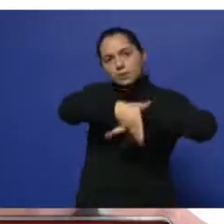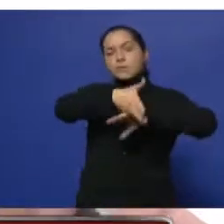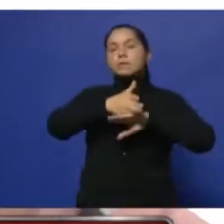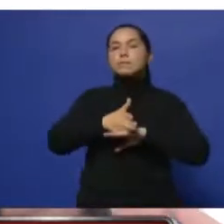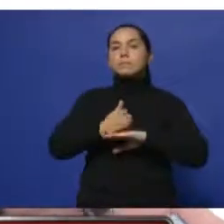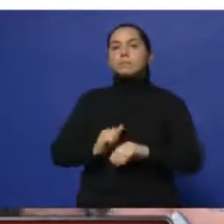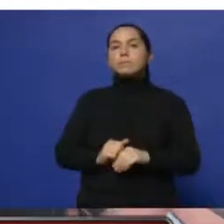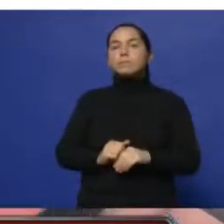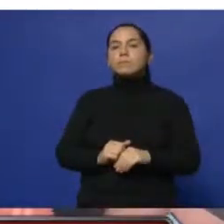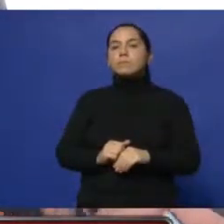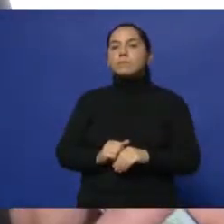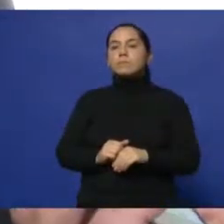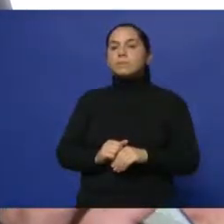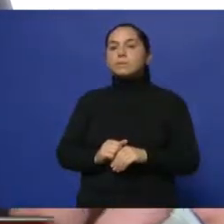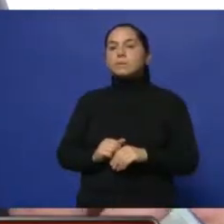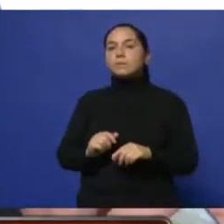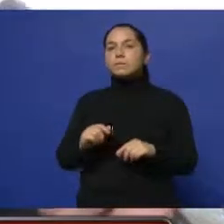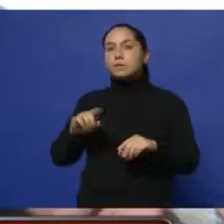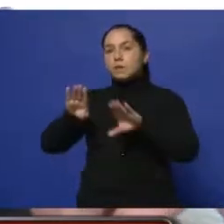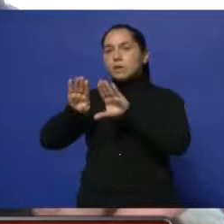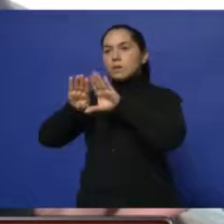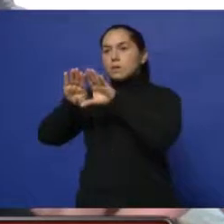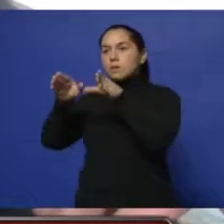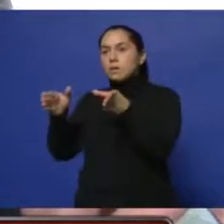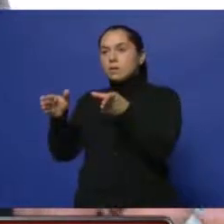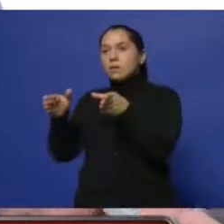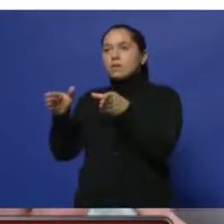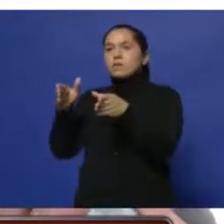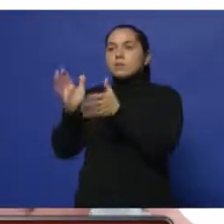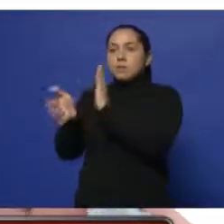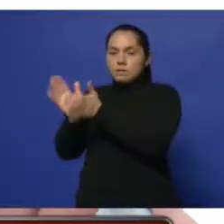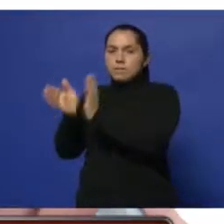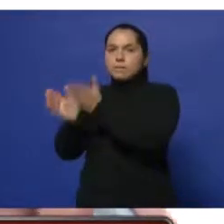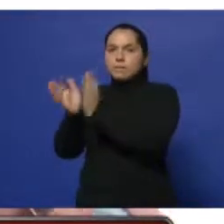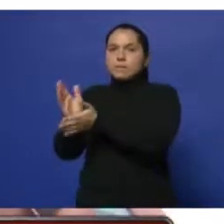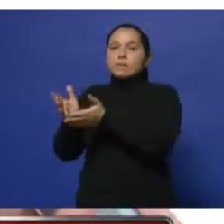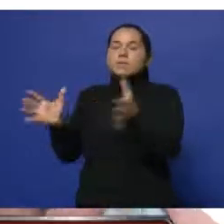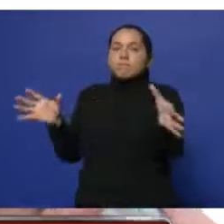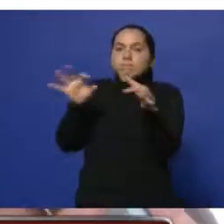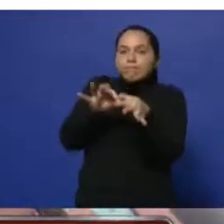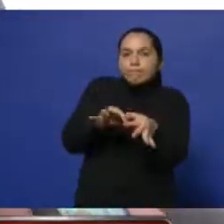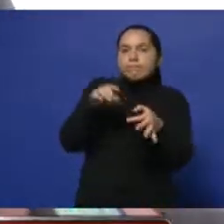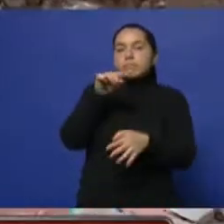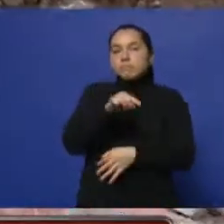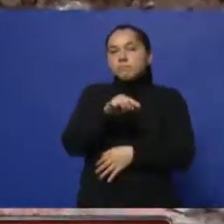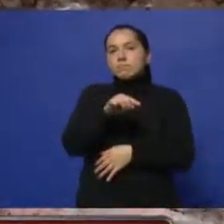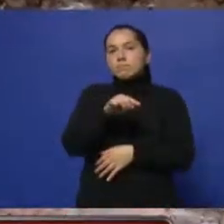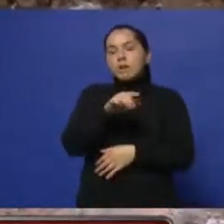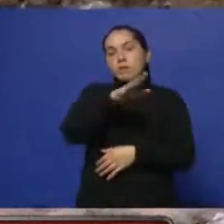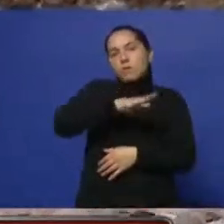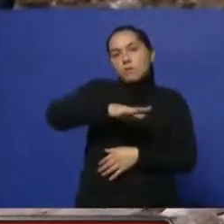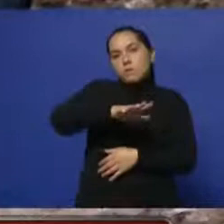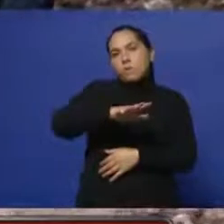porque vamos a unir el centro de bancos ortopédicos, el banco de elementos ortopédicos, junto al área de